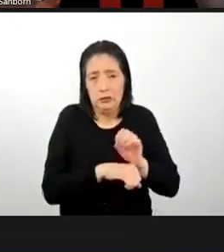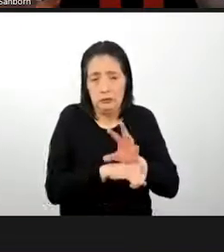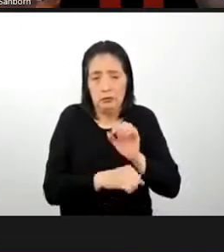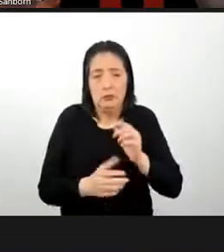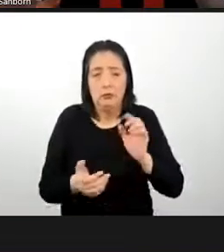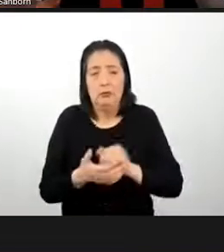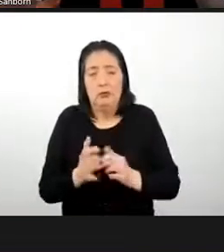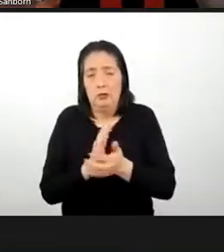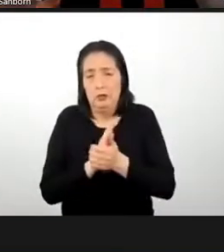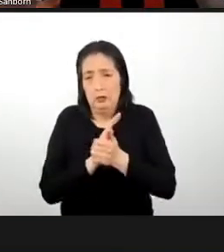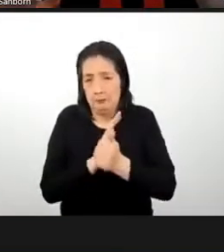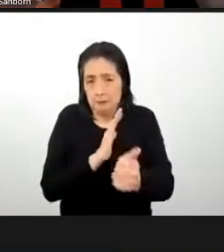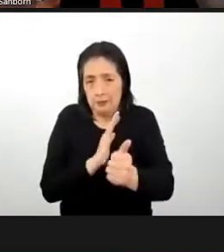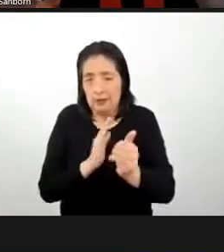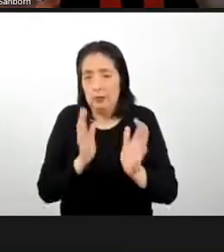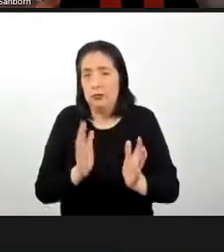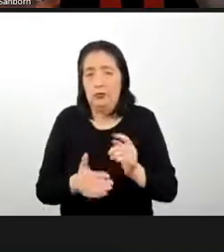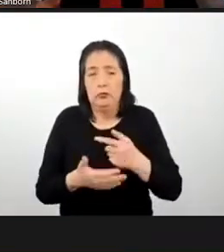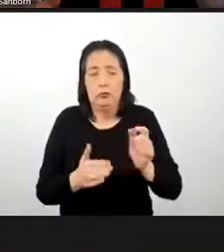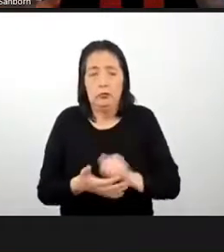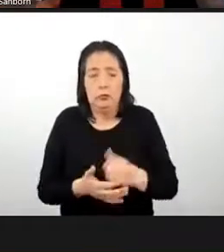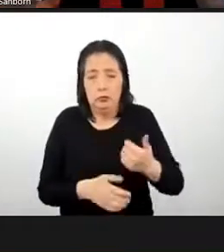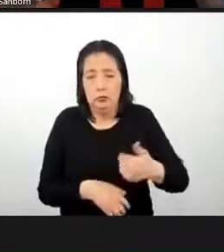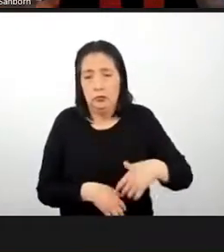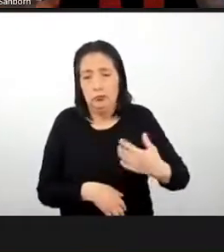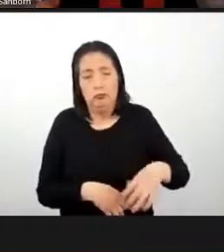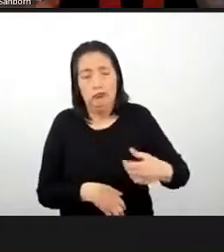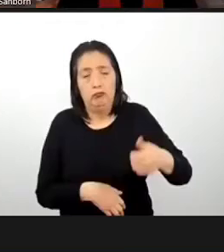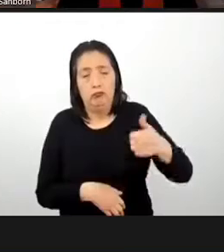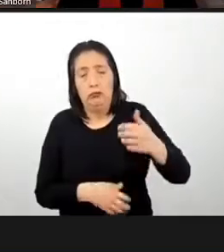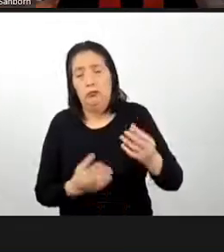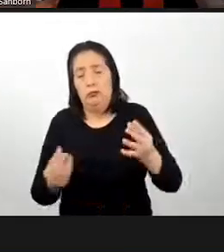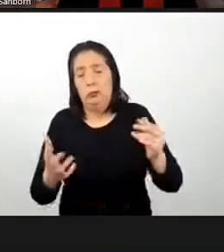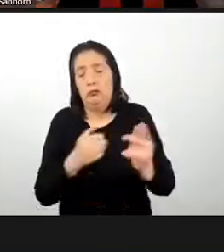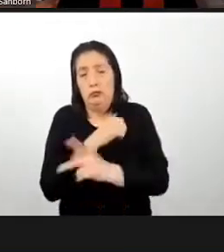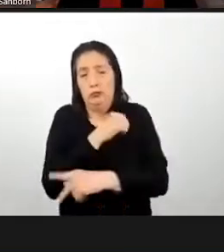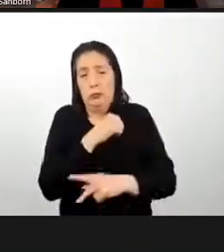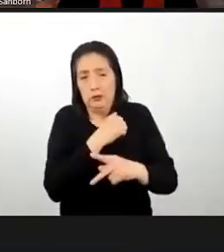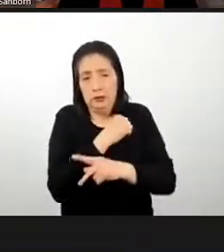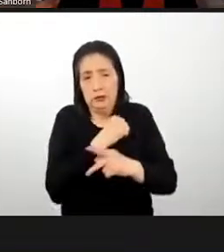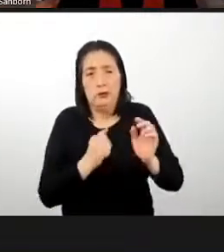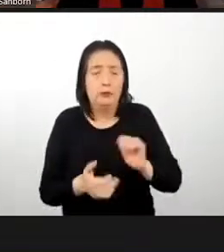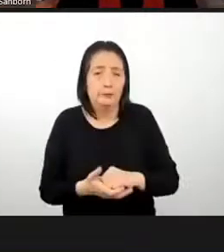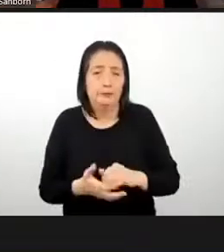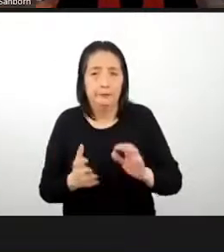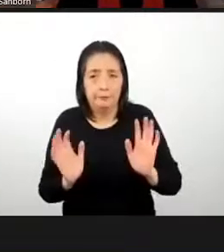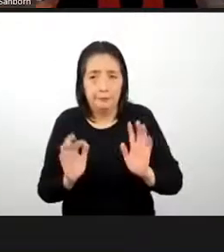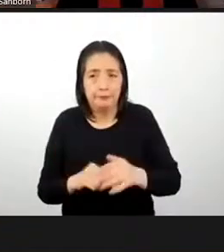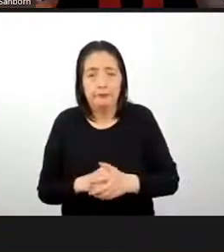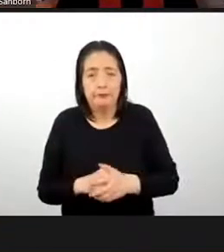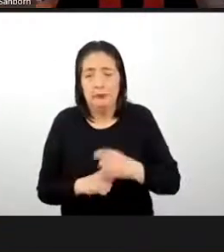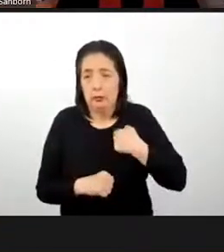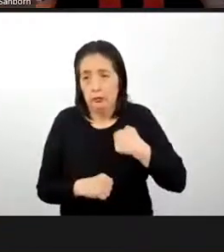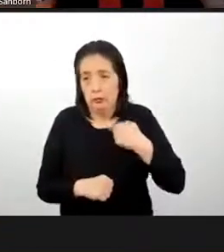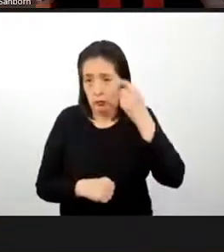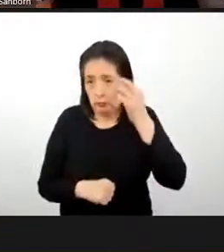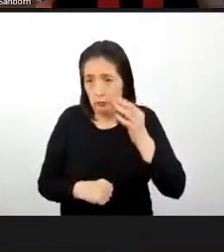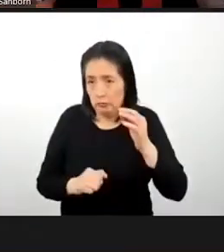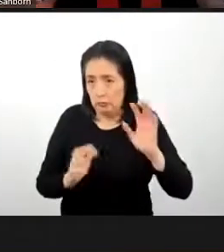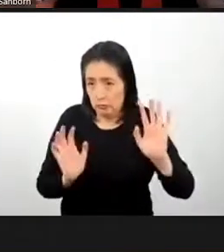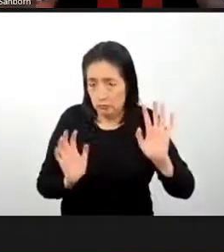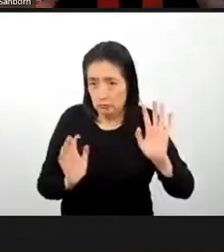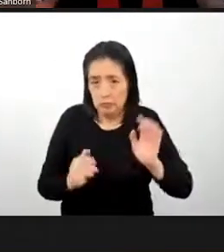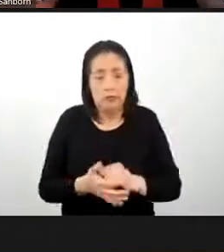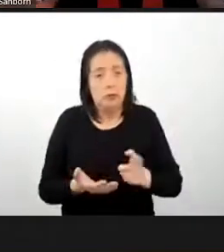los expertos de altísimo nivel de muchos países, ¿no? Y yo creo que ahí está, no lo voy